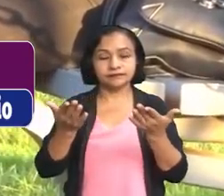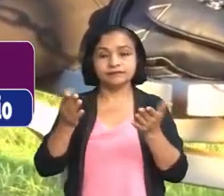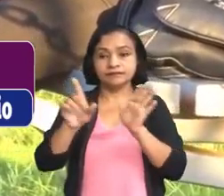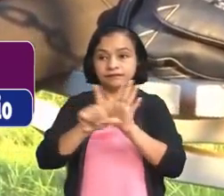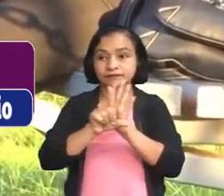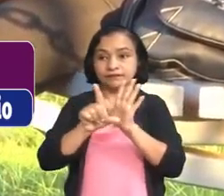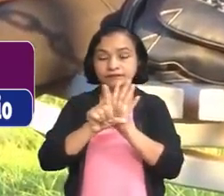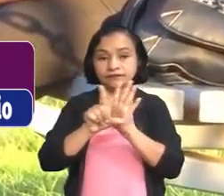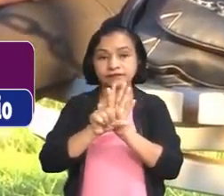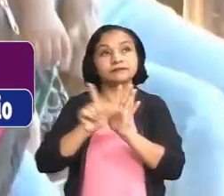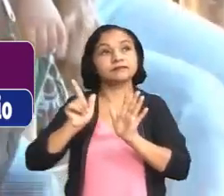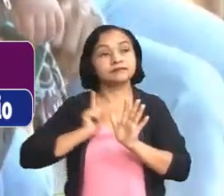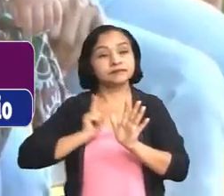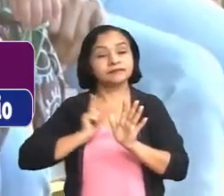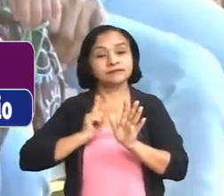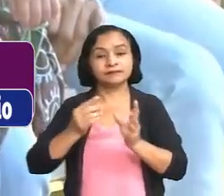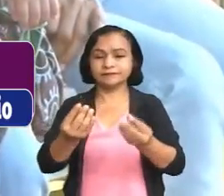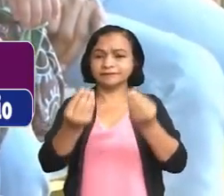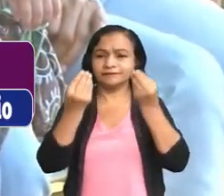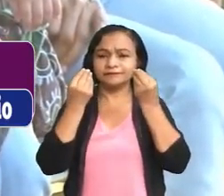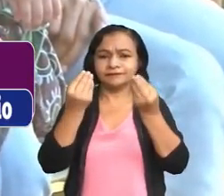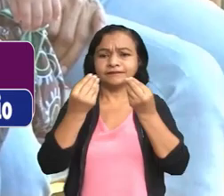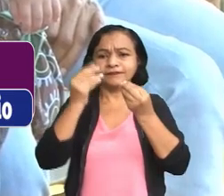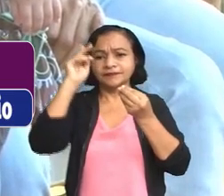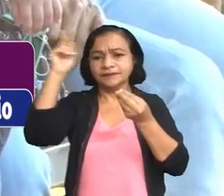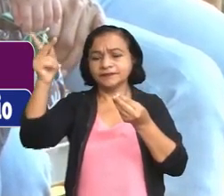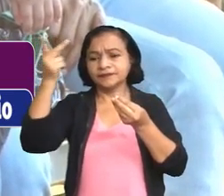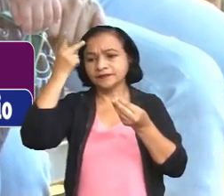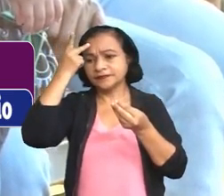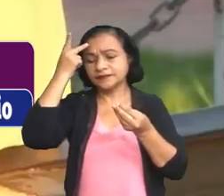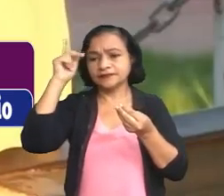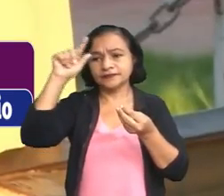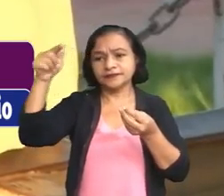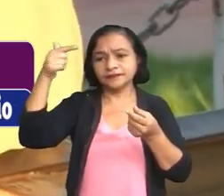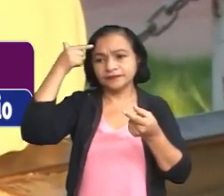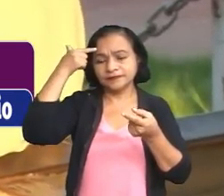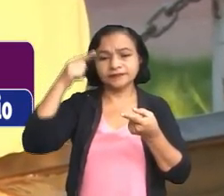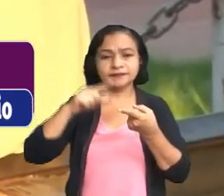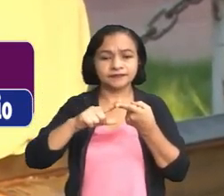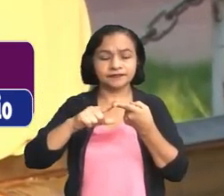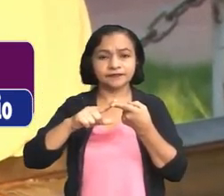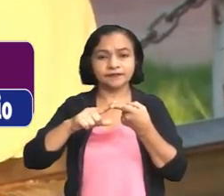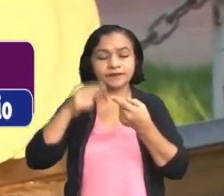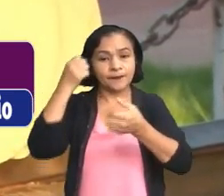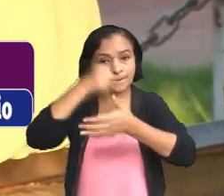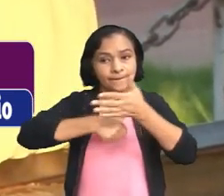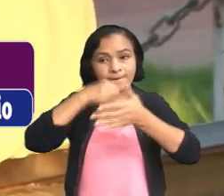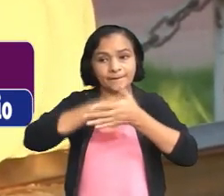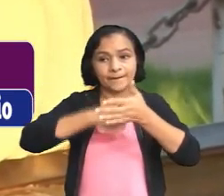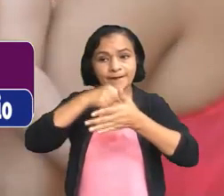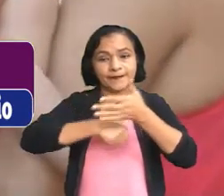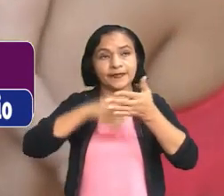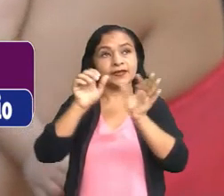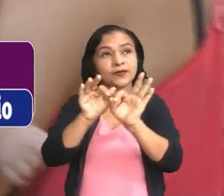leyes. Entonces tenemos una cantidad de políticas de gobierno, por ejemplo, para el fortalecimiento de la